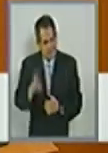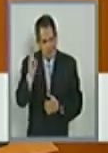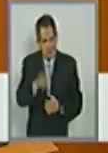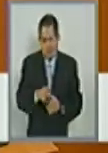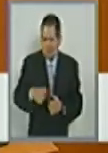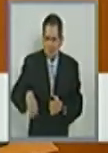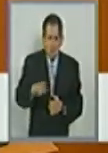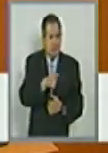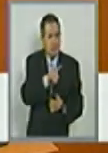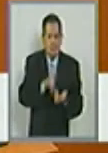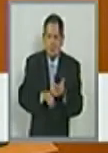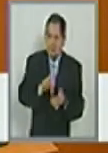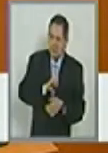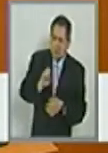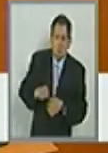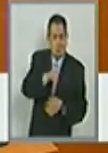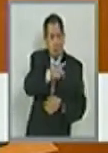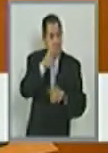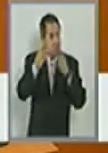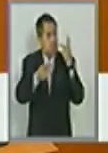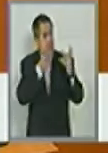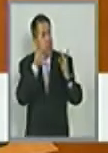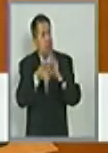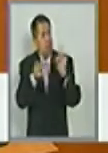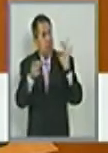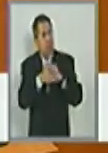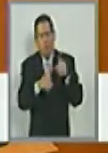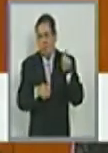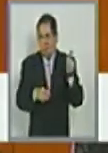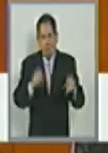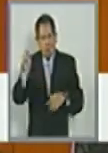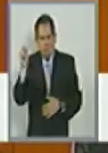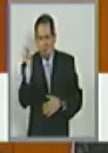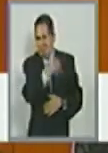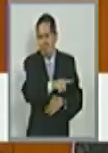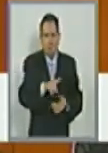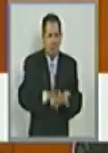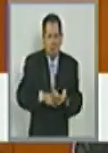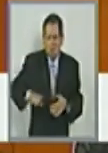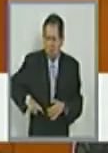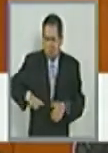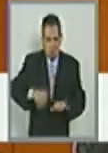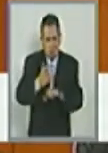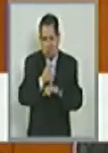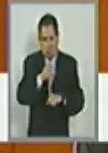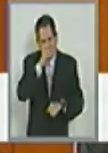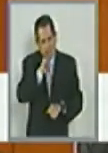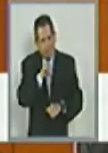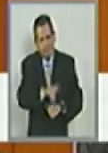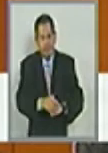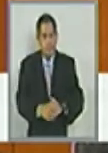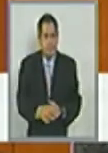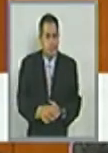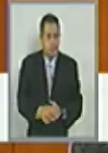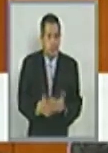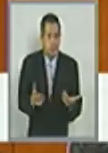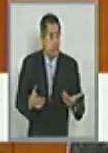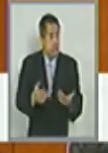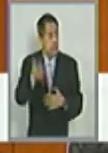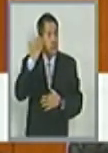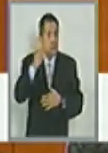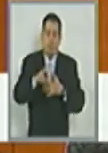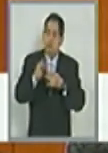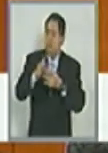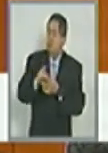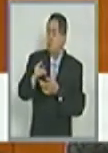la xenofobia y la demagogia se han apoderado del gobierno norteamericano. Ya no les fue